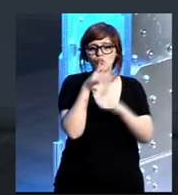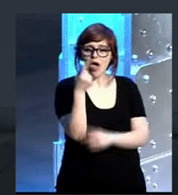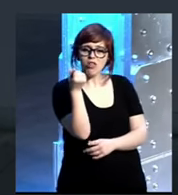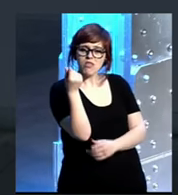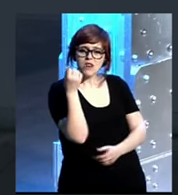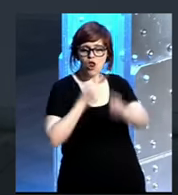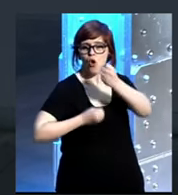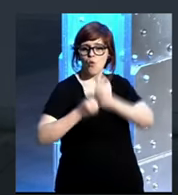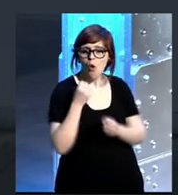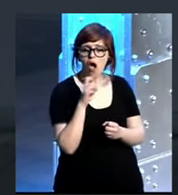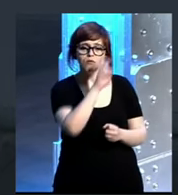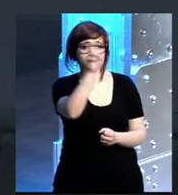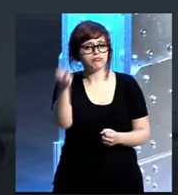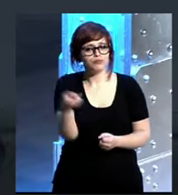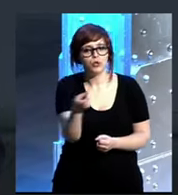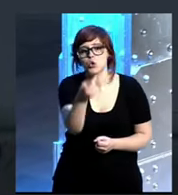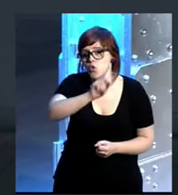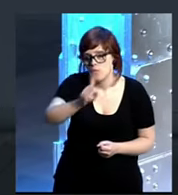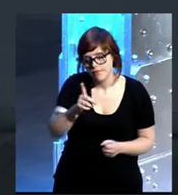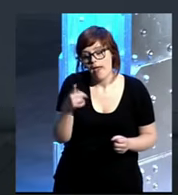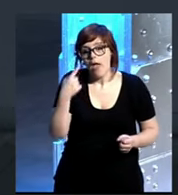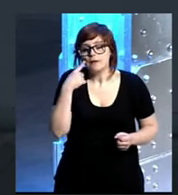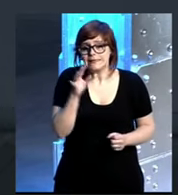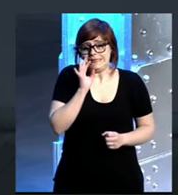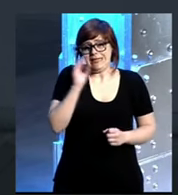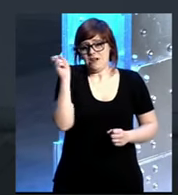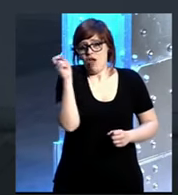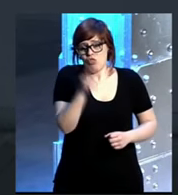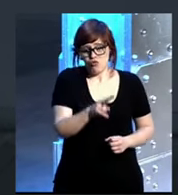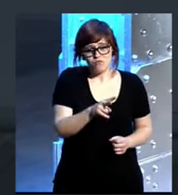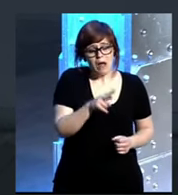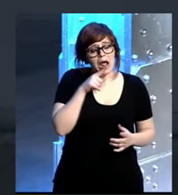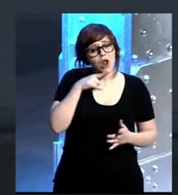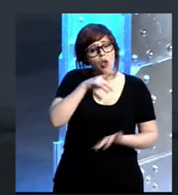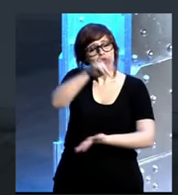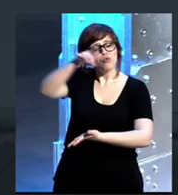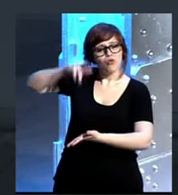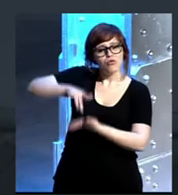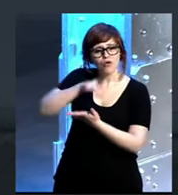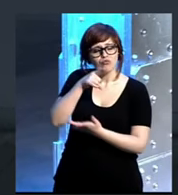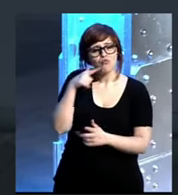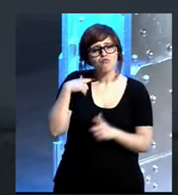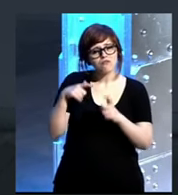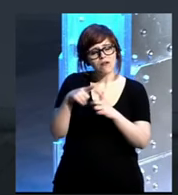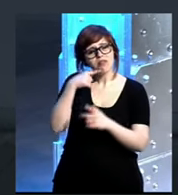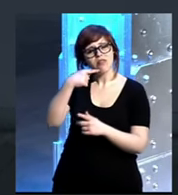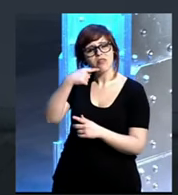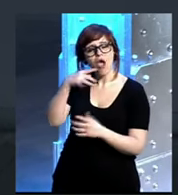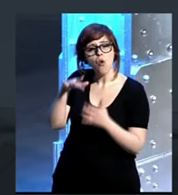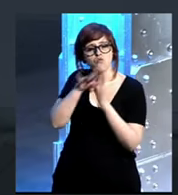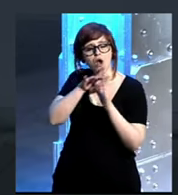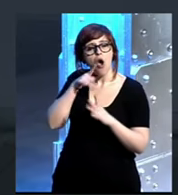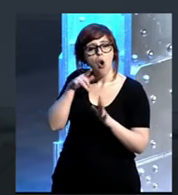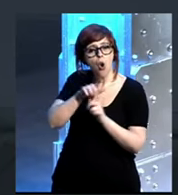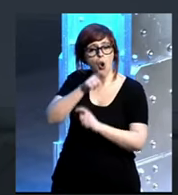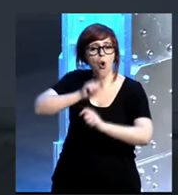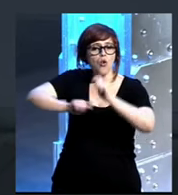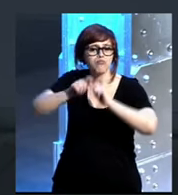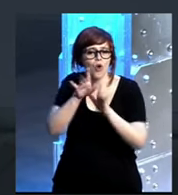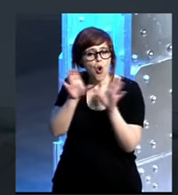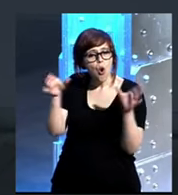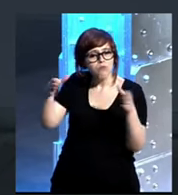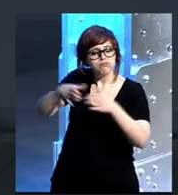profit. Es verdad. Una organización, y el otro día leía uno que me hizo mucha gracia, dice, yo soy una organización sin ánimo de lucro, pero